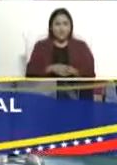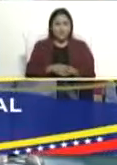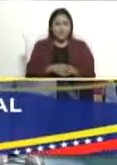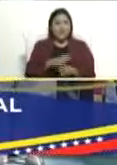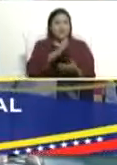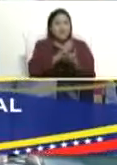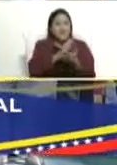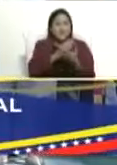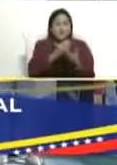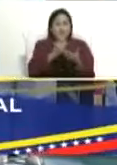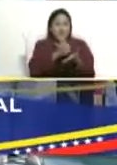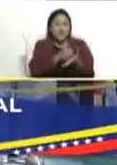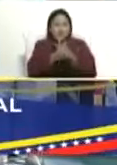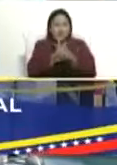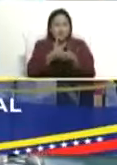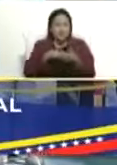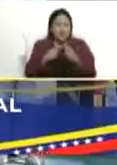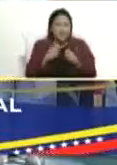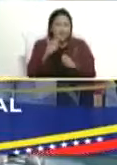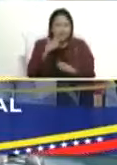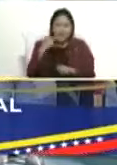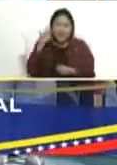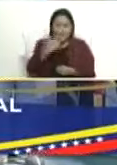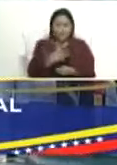vida estos 3 años y medio.